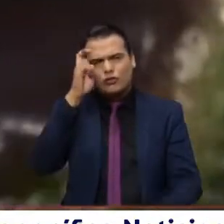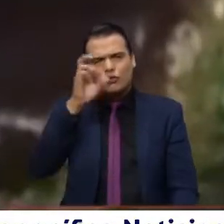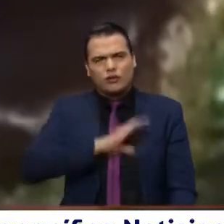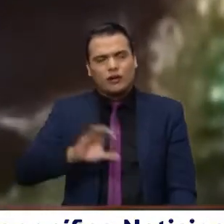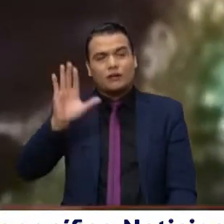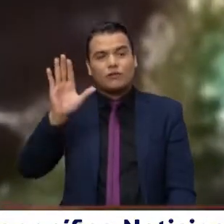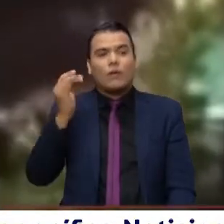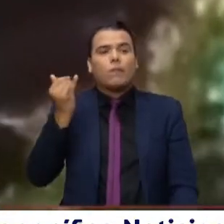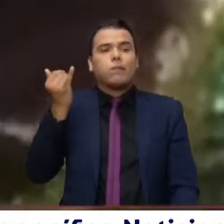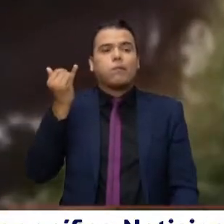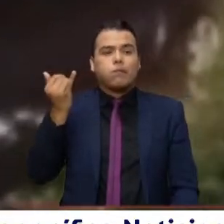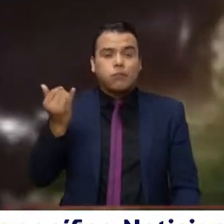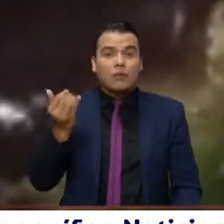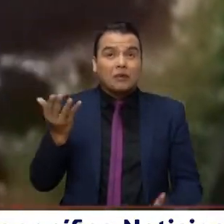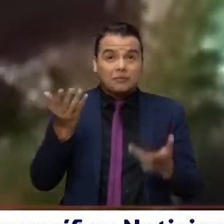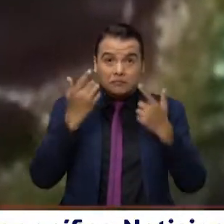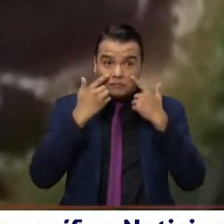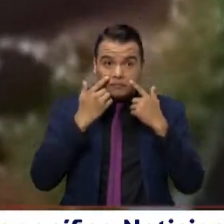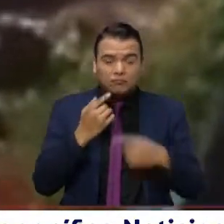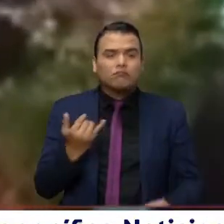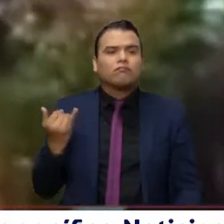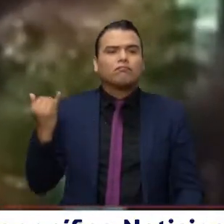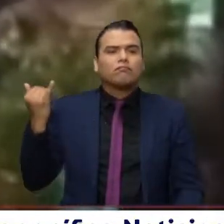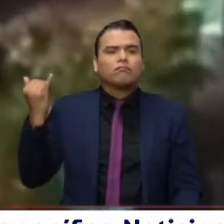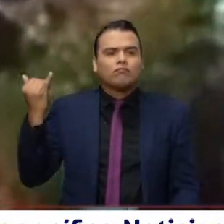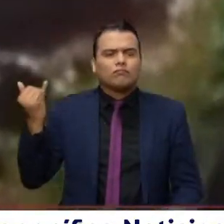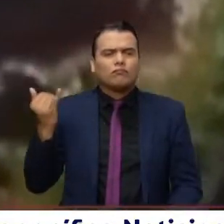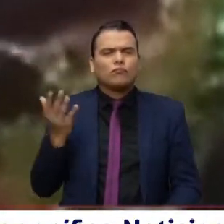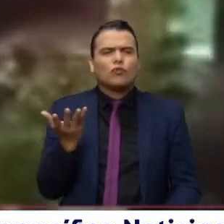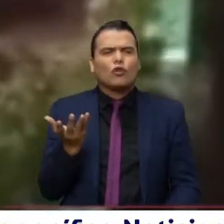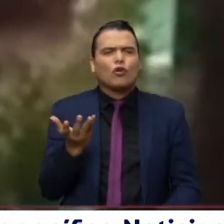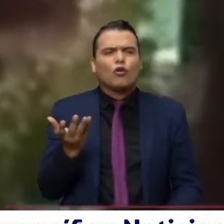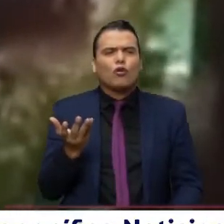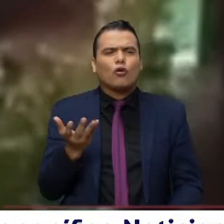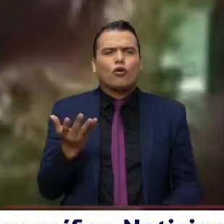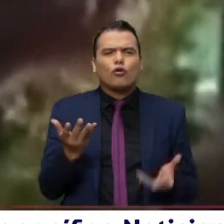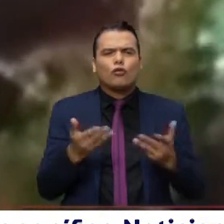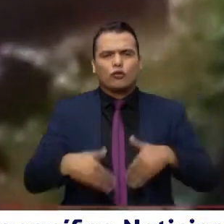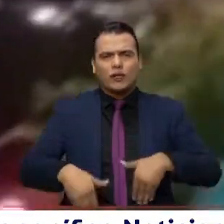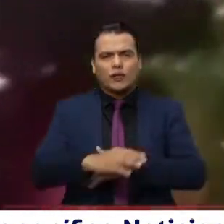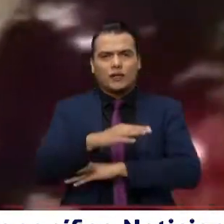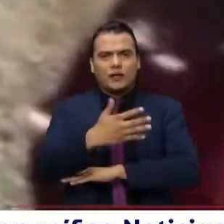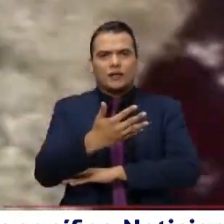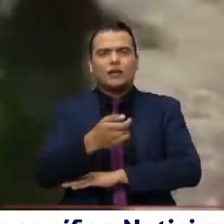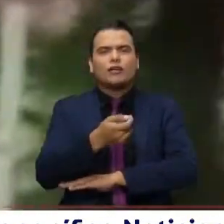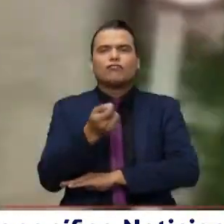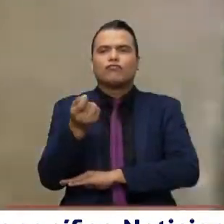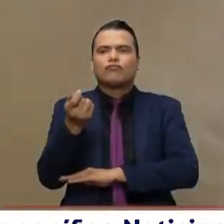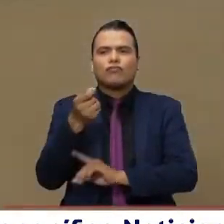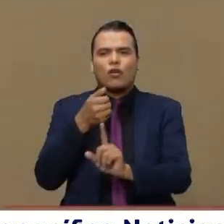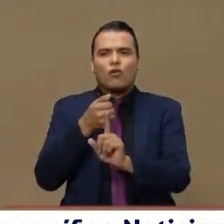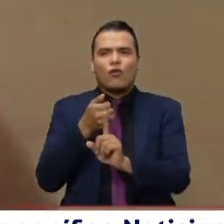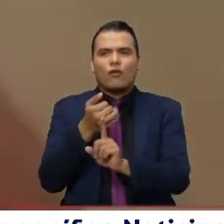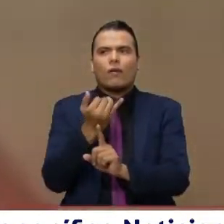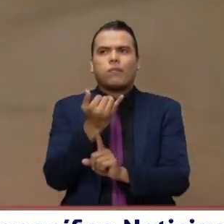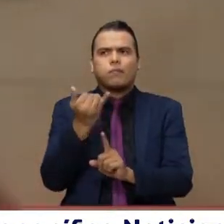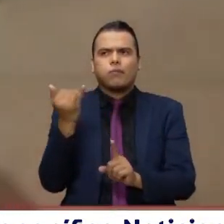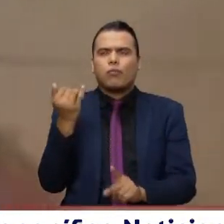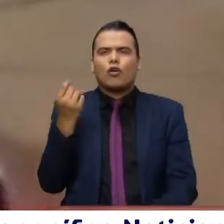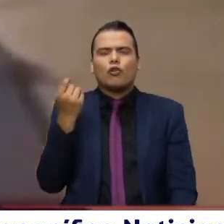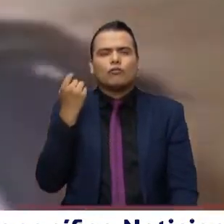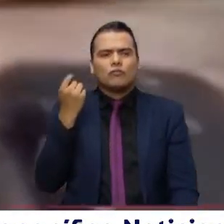de la ciudad. Sin embargo, nos informan que también en el sector de la calle Quinta, por los lados de Confenalco, también hace